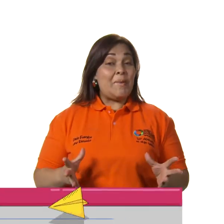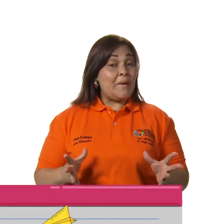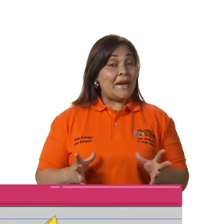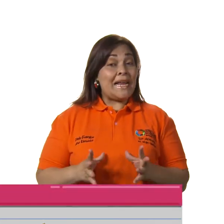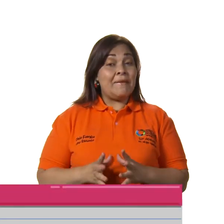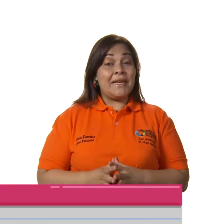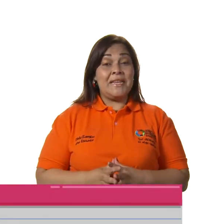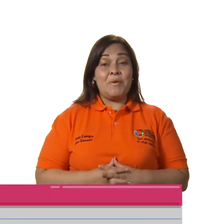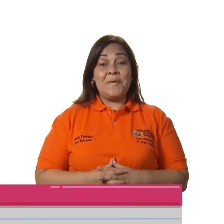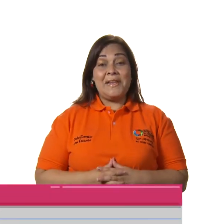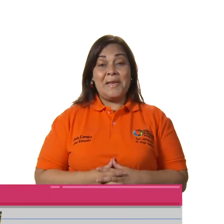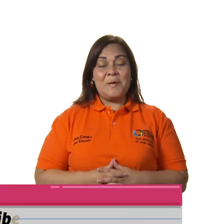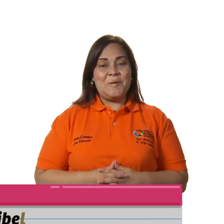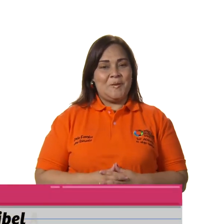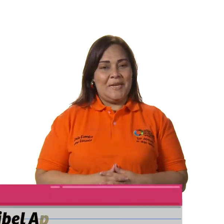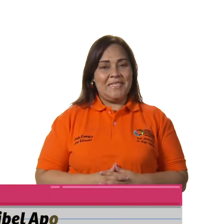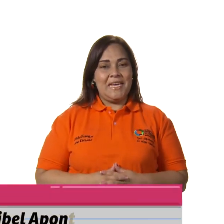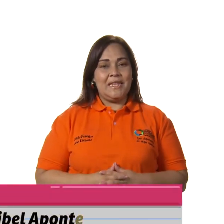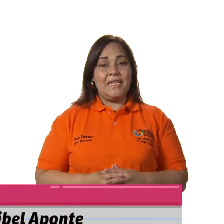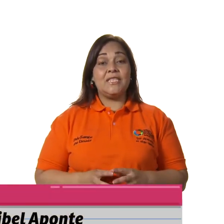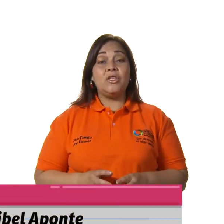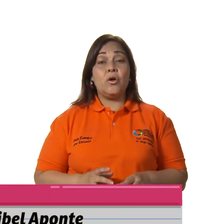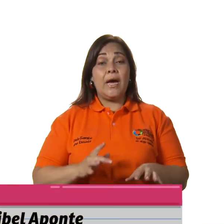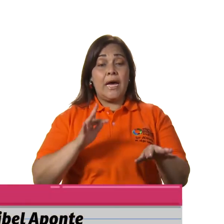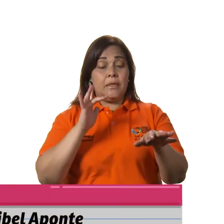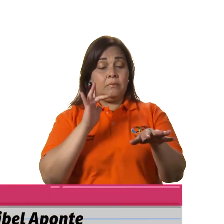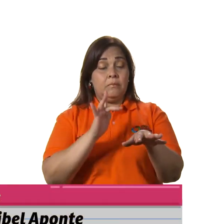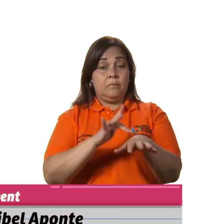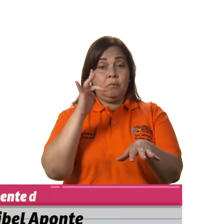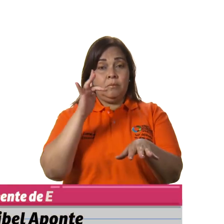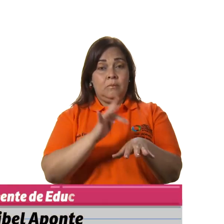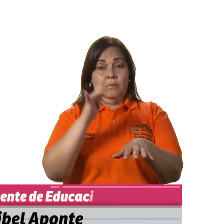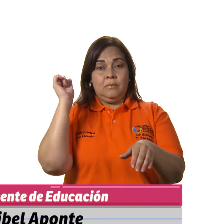Las palabras claves que tenemos para el día de hoy son las siguientes: tocar,